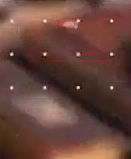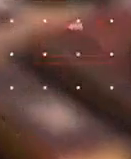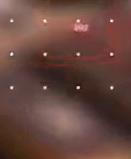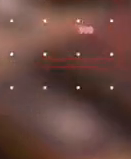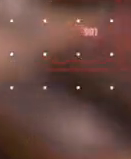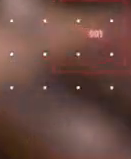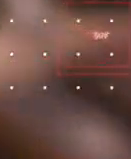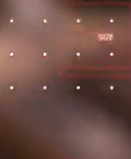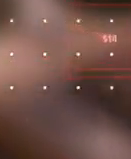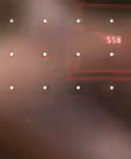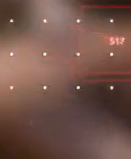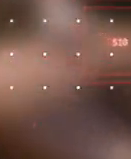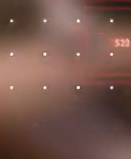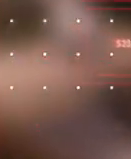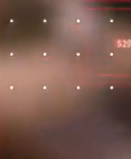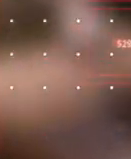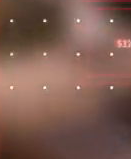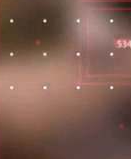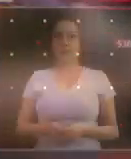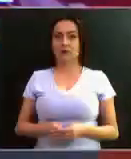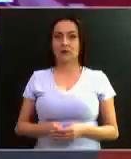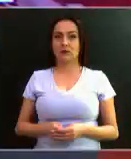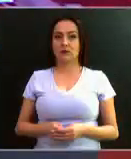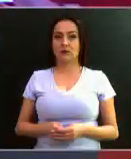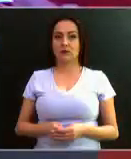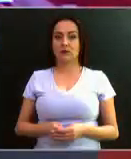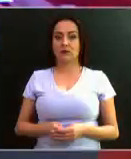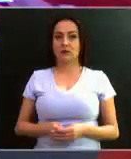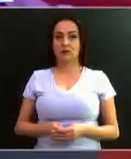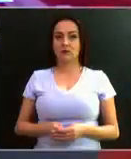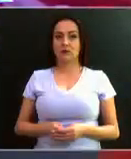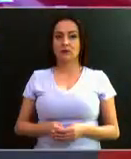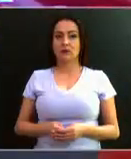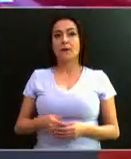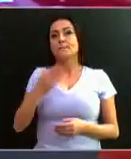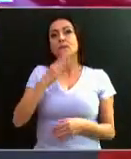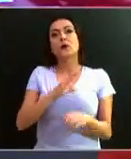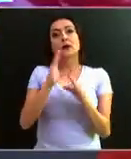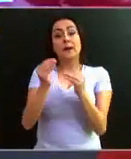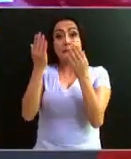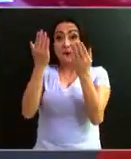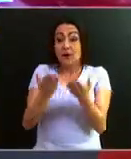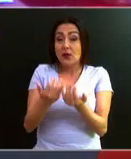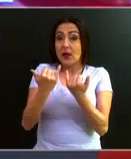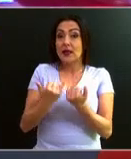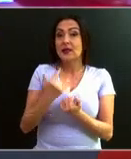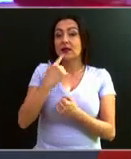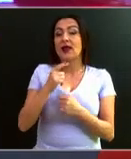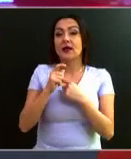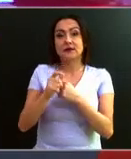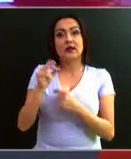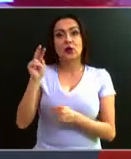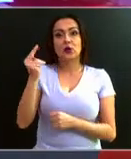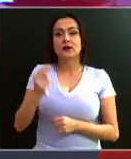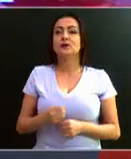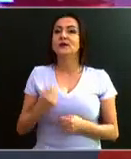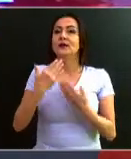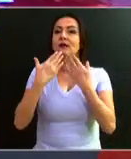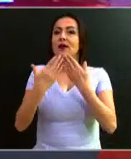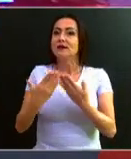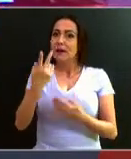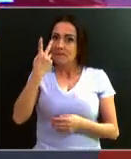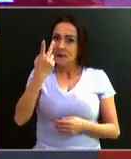Extra Noticias, 6 de la tarde. Muy buenas tardes, bienvenidos a esta edición estelar de Extra Noticias. Gracias